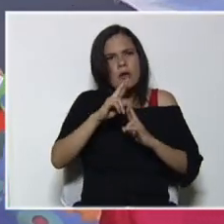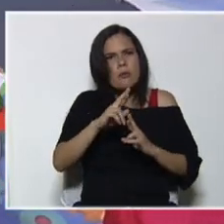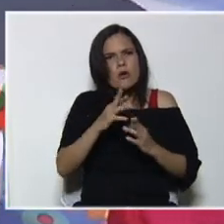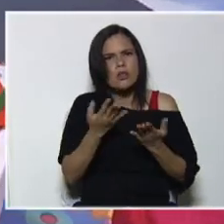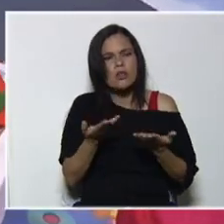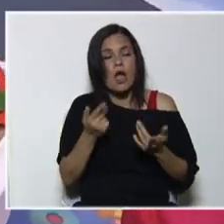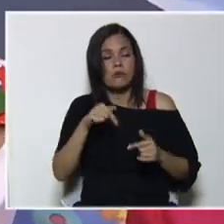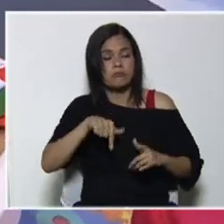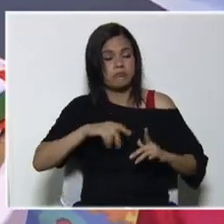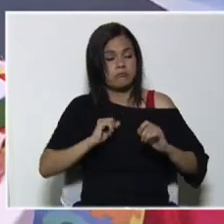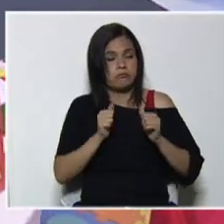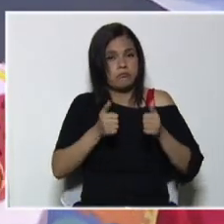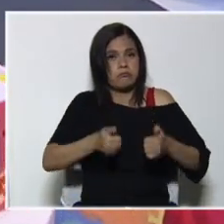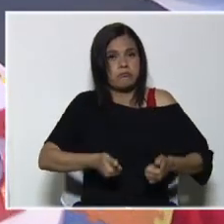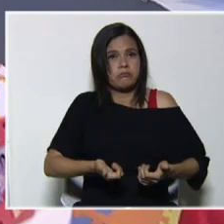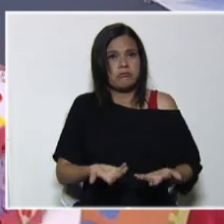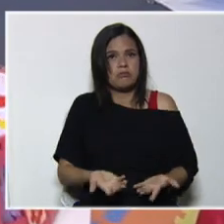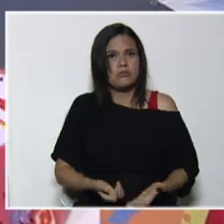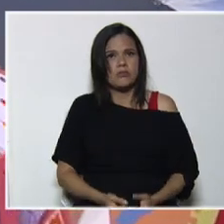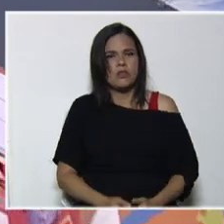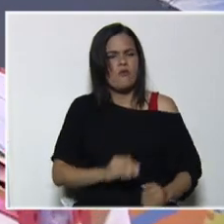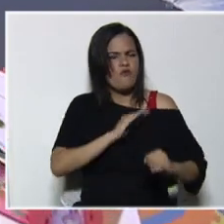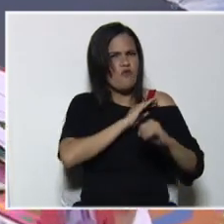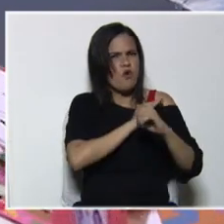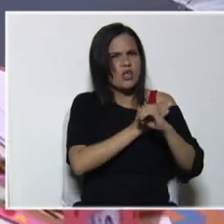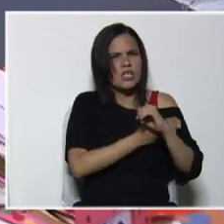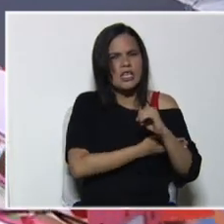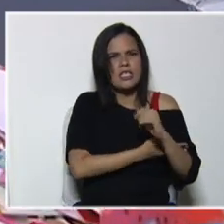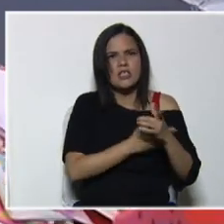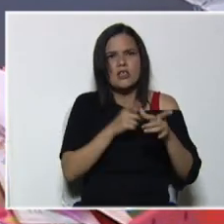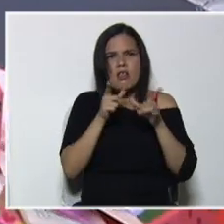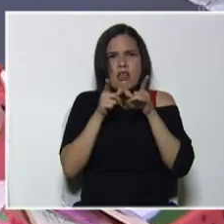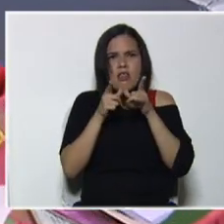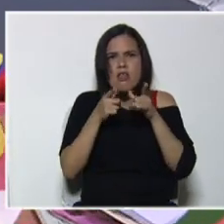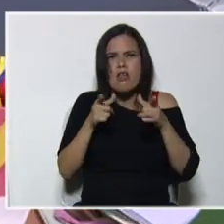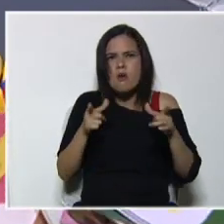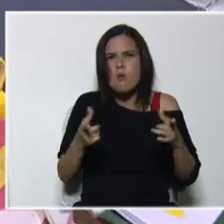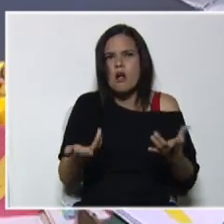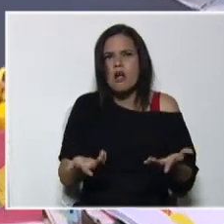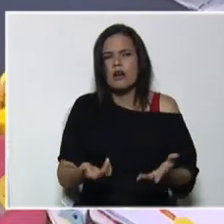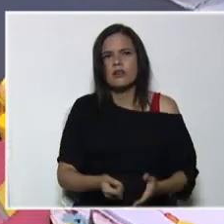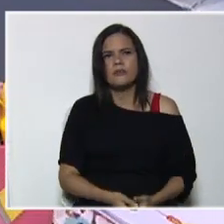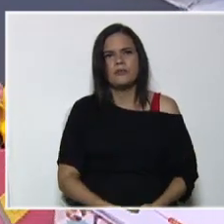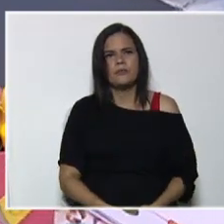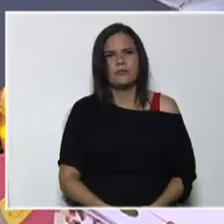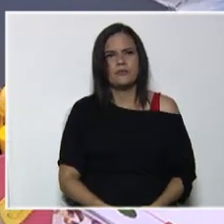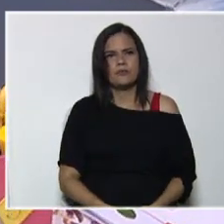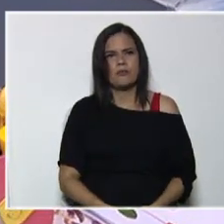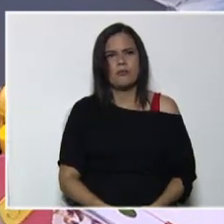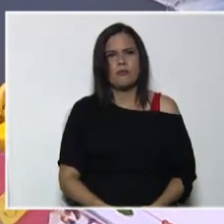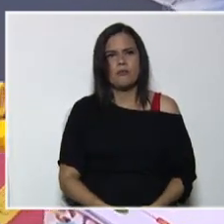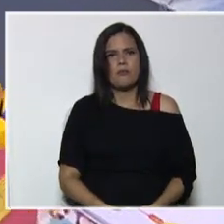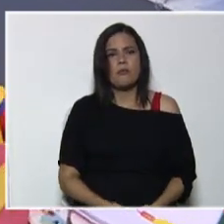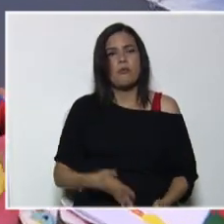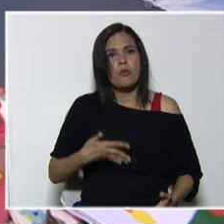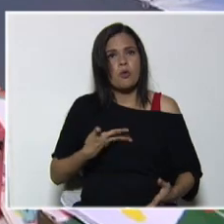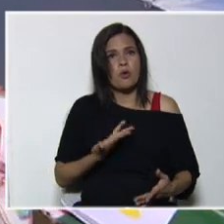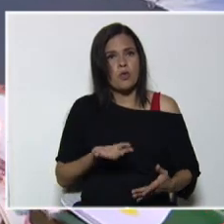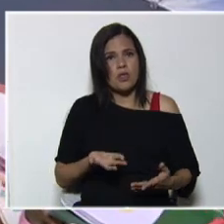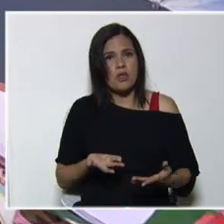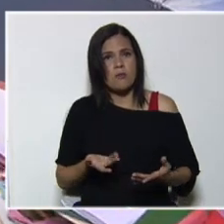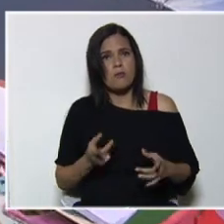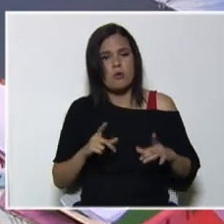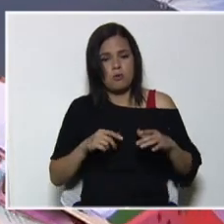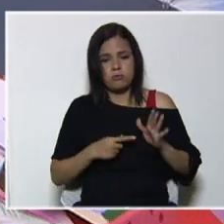pues iniciamos así, pues fortaleciendo ese lenguaje oral en la niña y el niño. Podemos motivarlo si tenemos